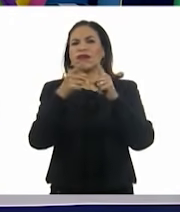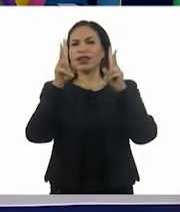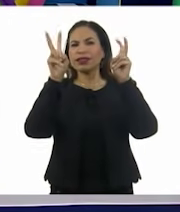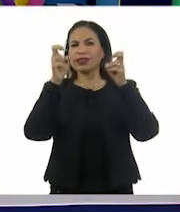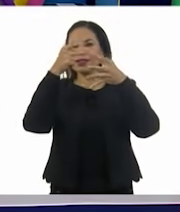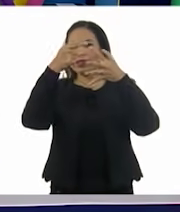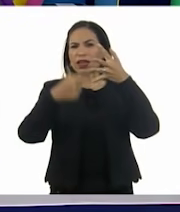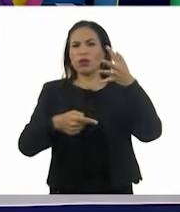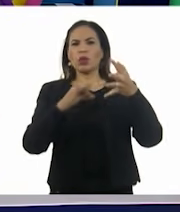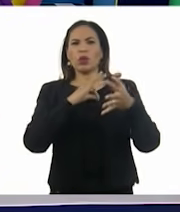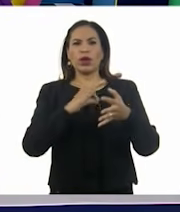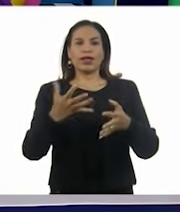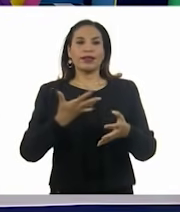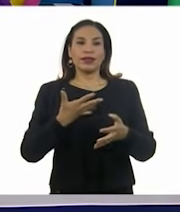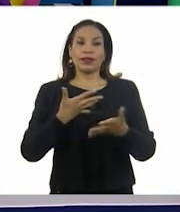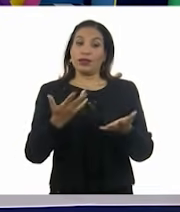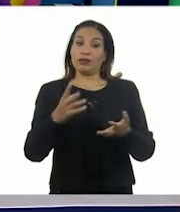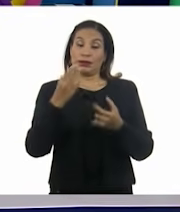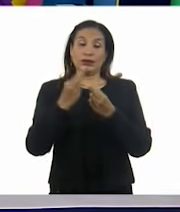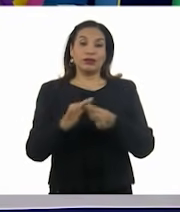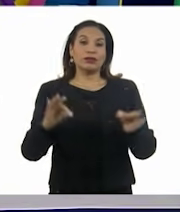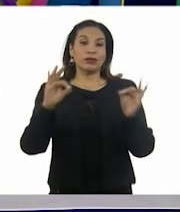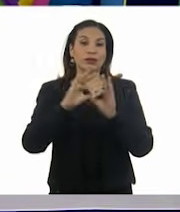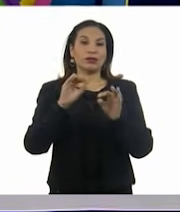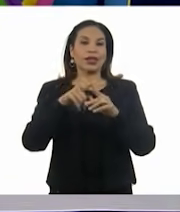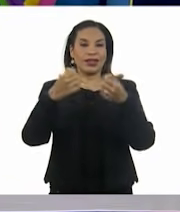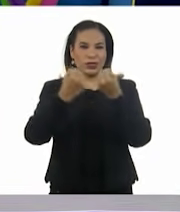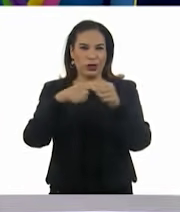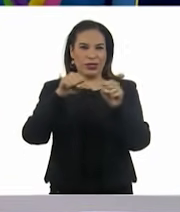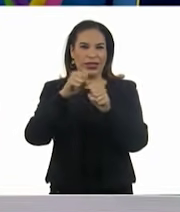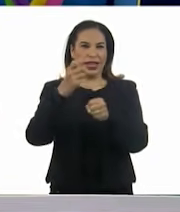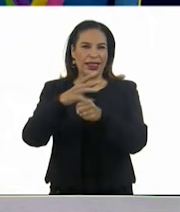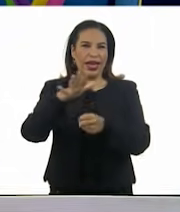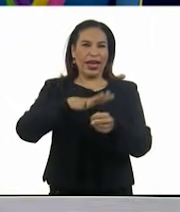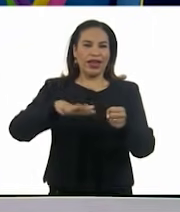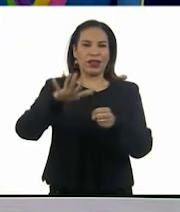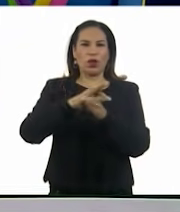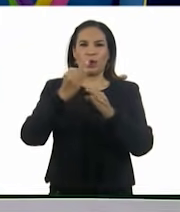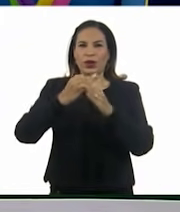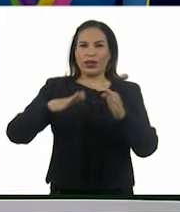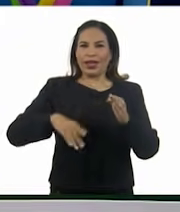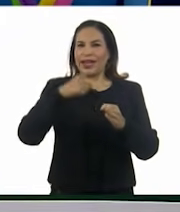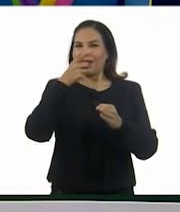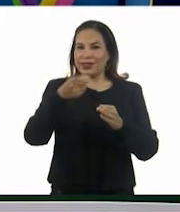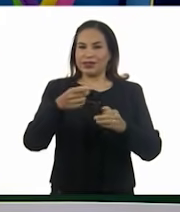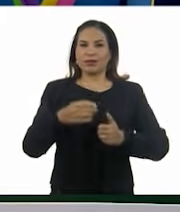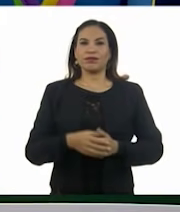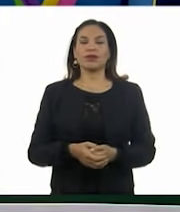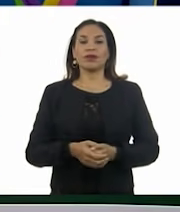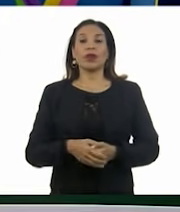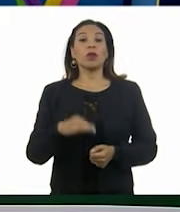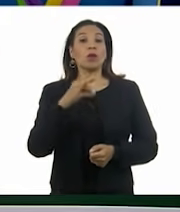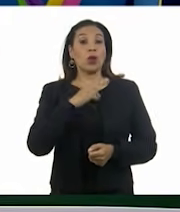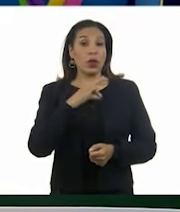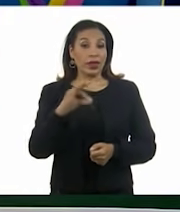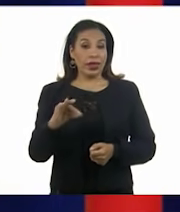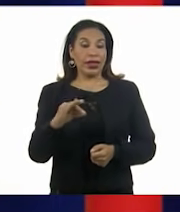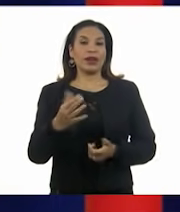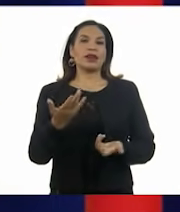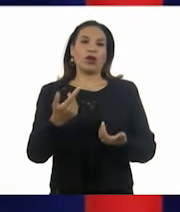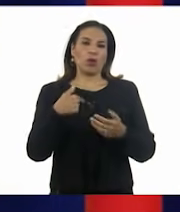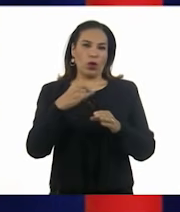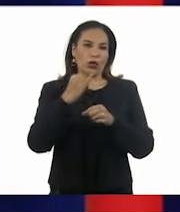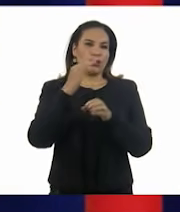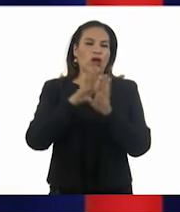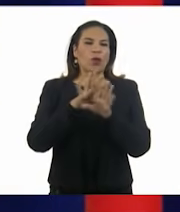puede tener un gran impacto en nuestra sociedad. Y como lo mencionó al principio, poder ser un